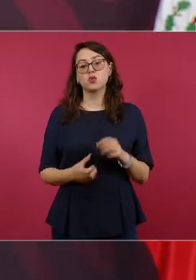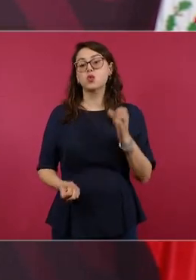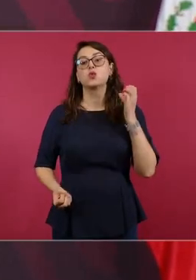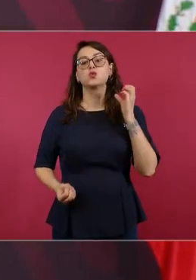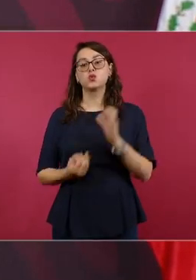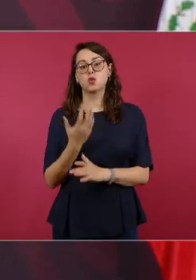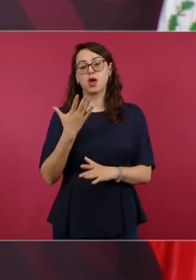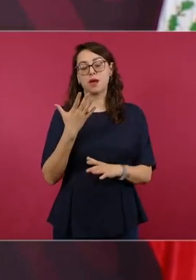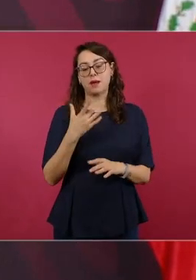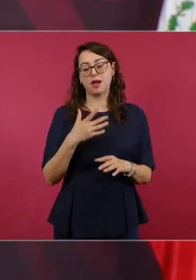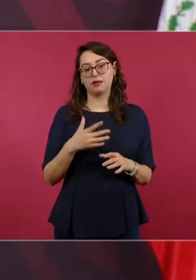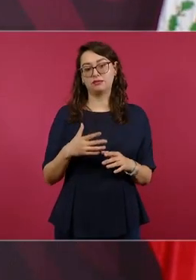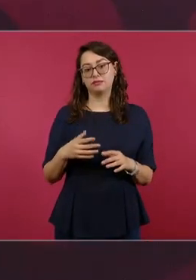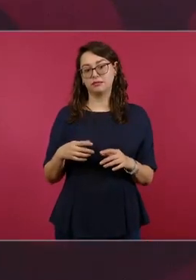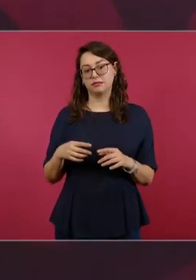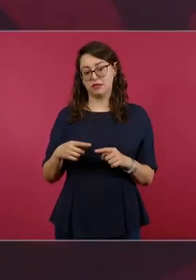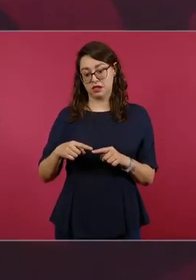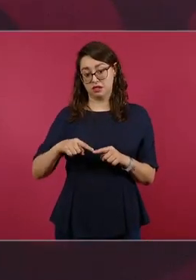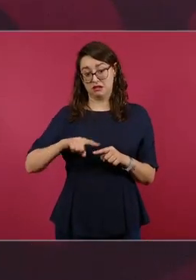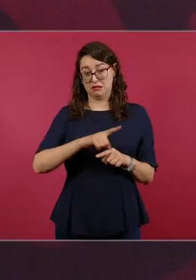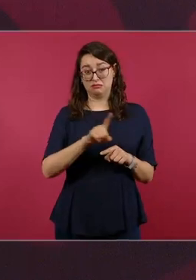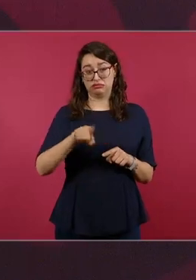hasta seis que se hacen